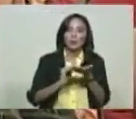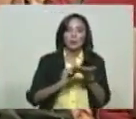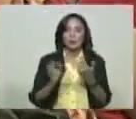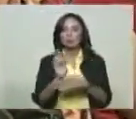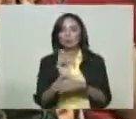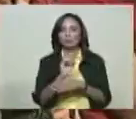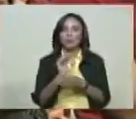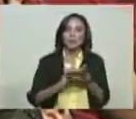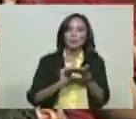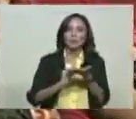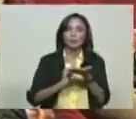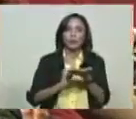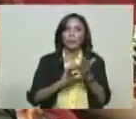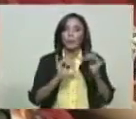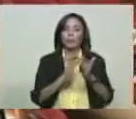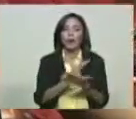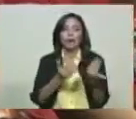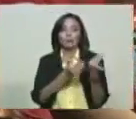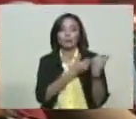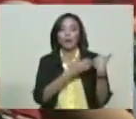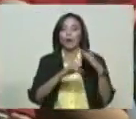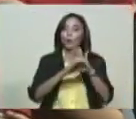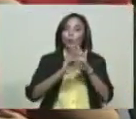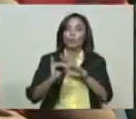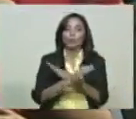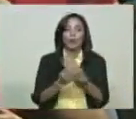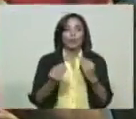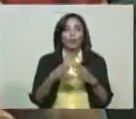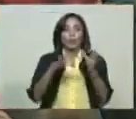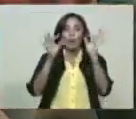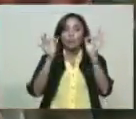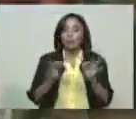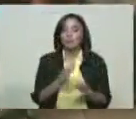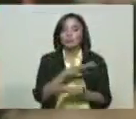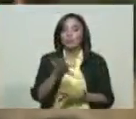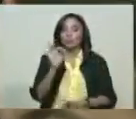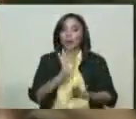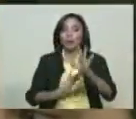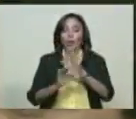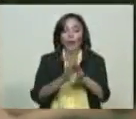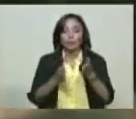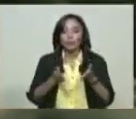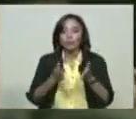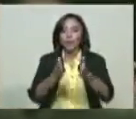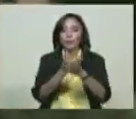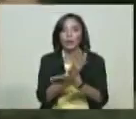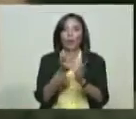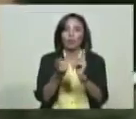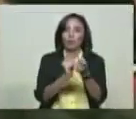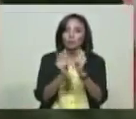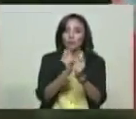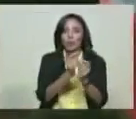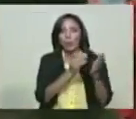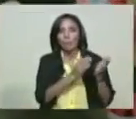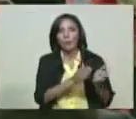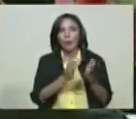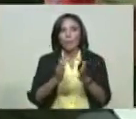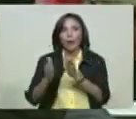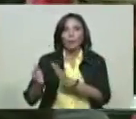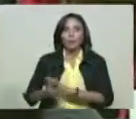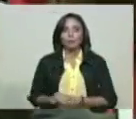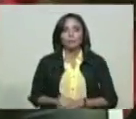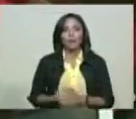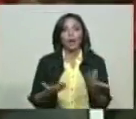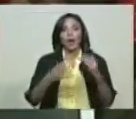donde la constituyente debe tomar los caminos junto al pueblo del debate de la nueva